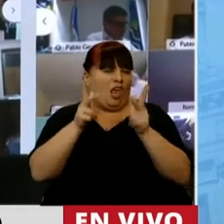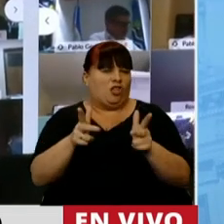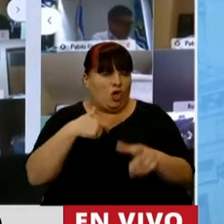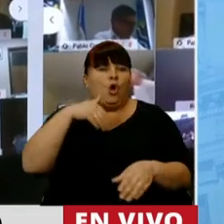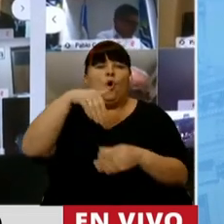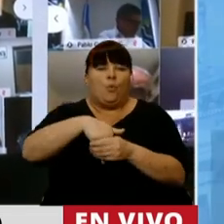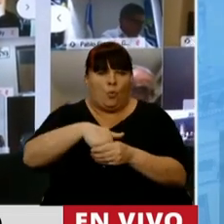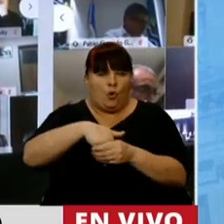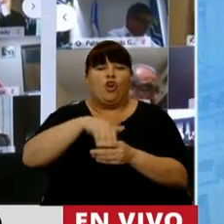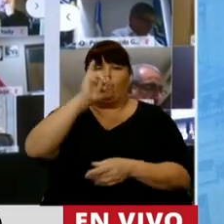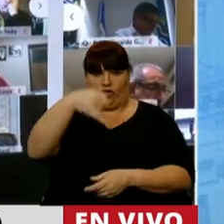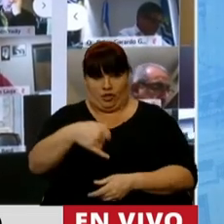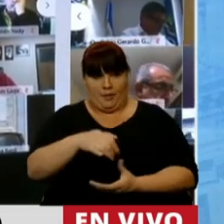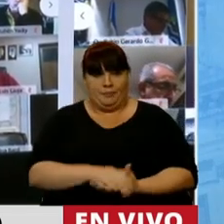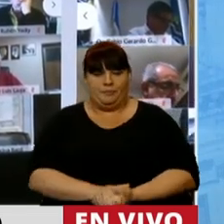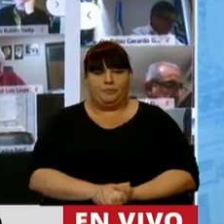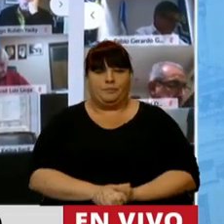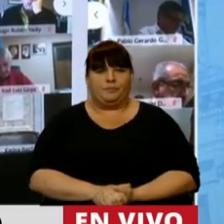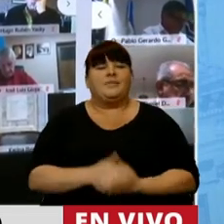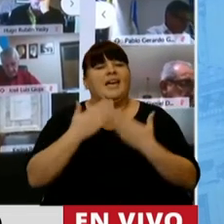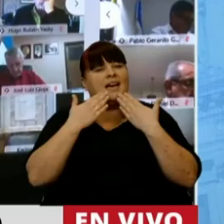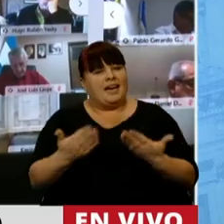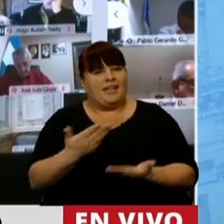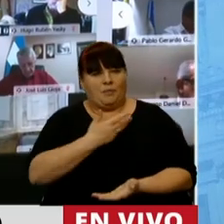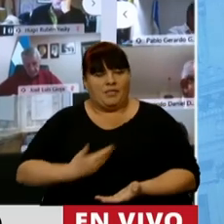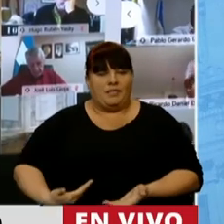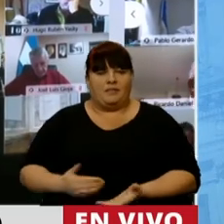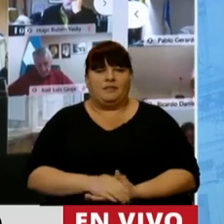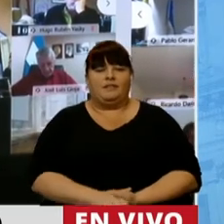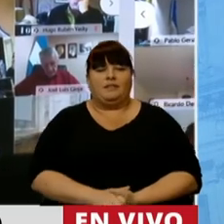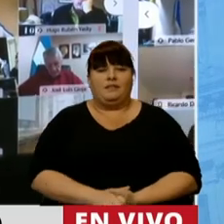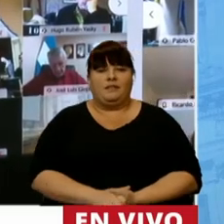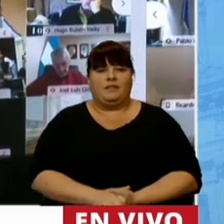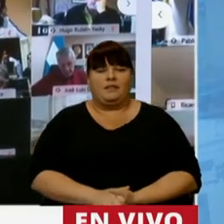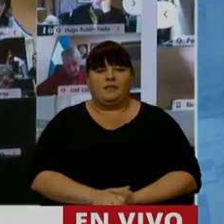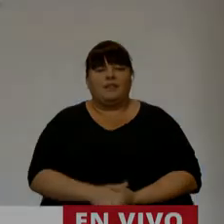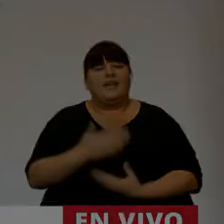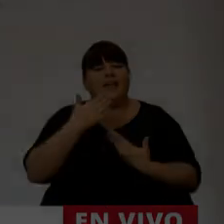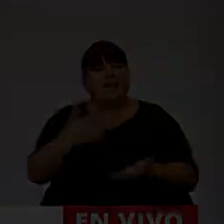voto en forma afirmativa. Gracias, señor presidente. Gracias, diputado.